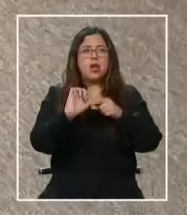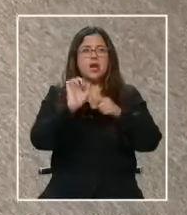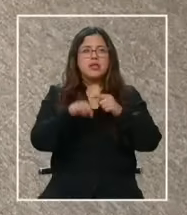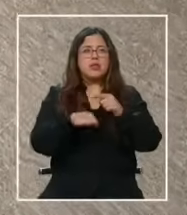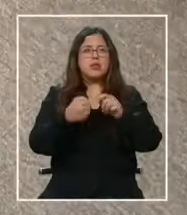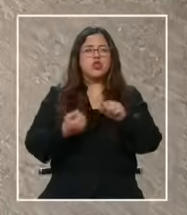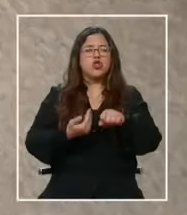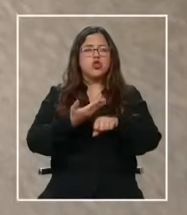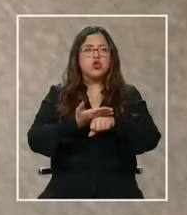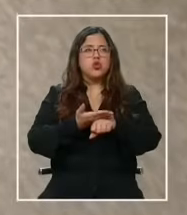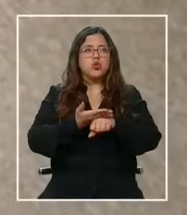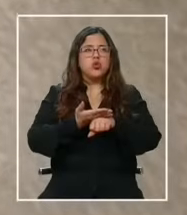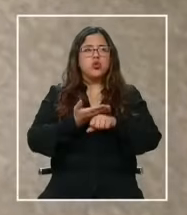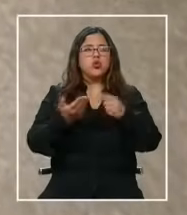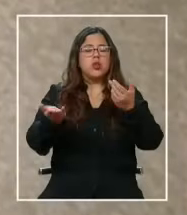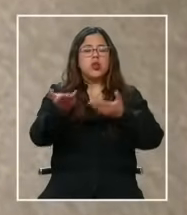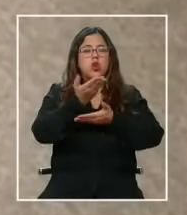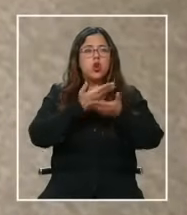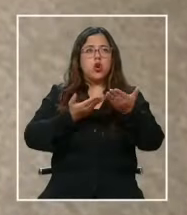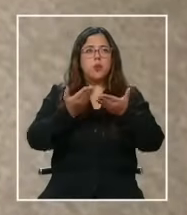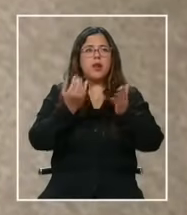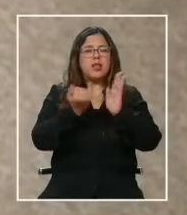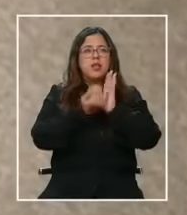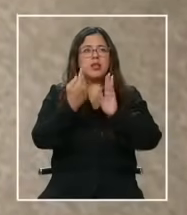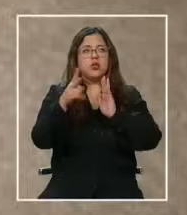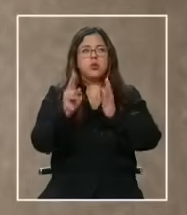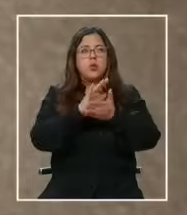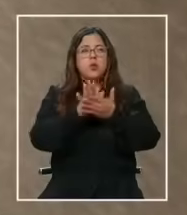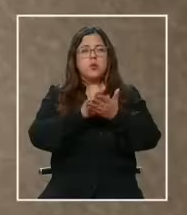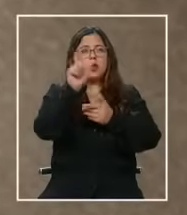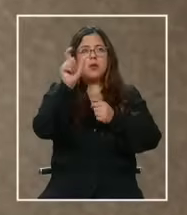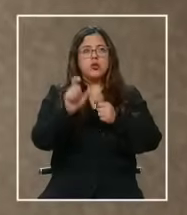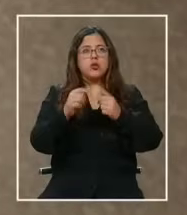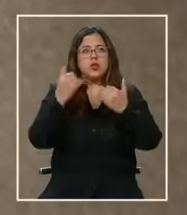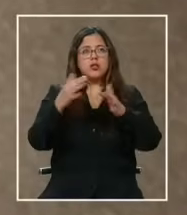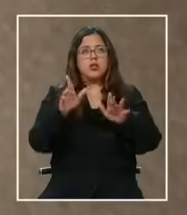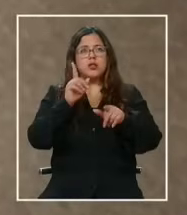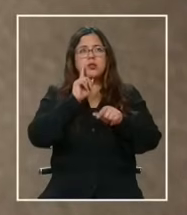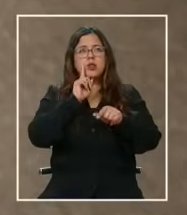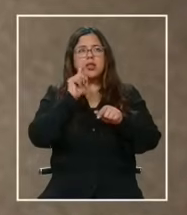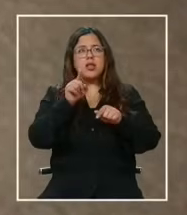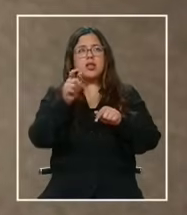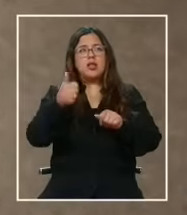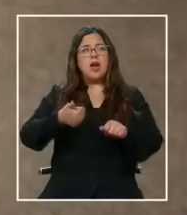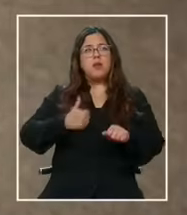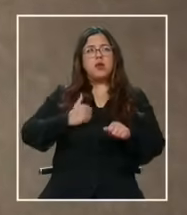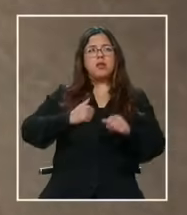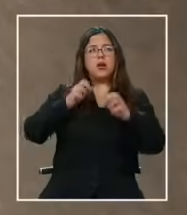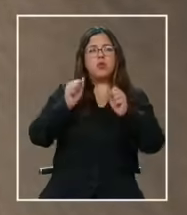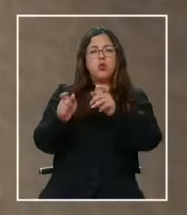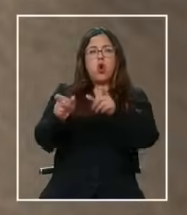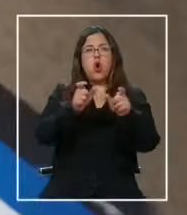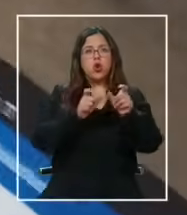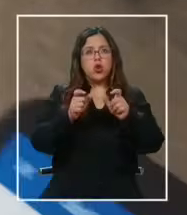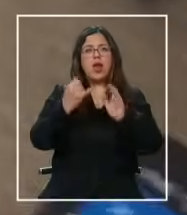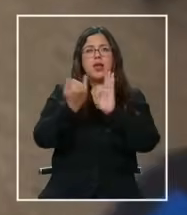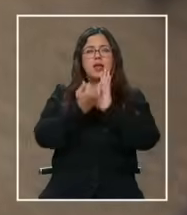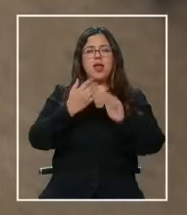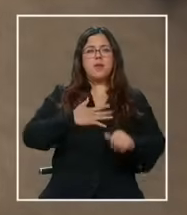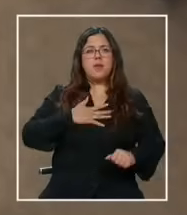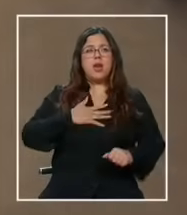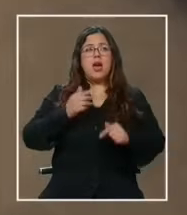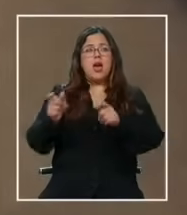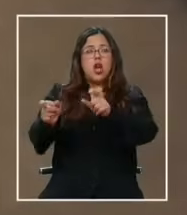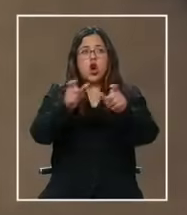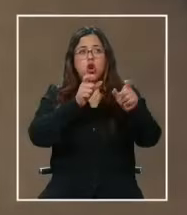solicitud y comparte su identificación en el caso del ciudadano ya generó y el policía pudo controlar Efectivamente mi identidad